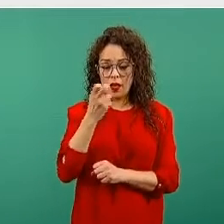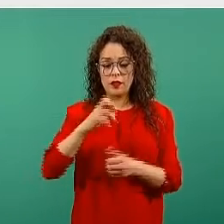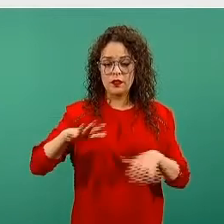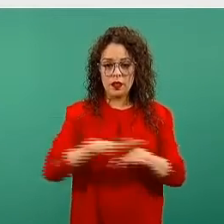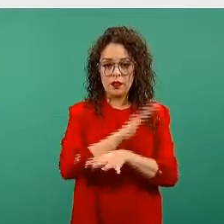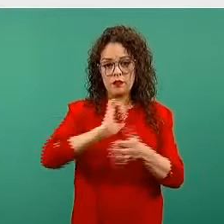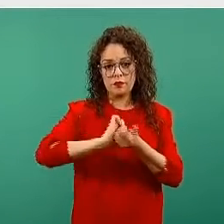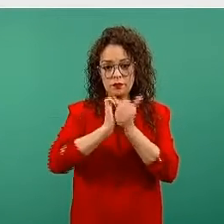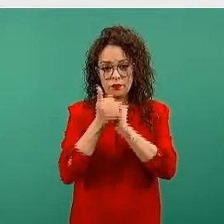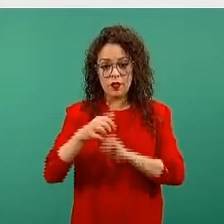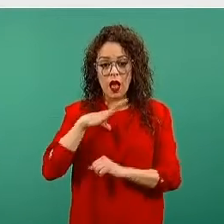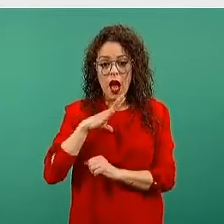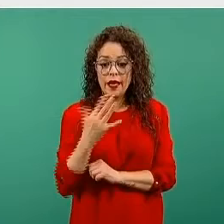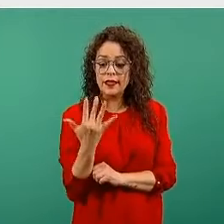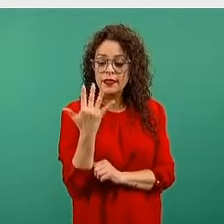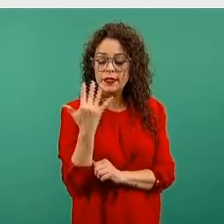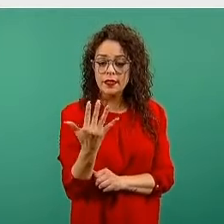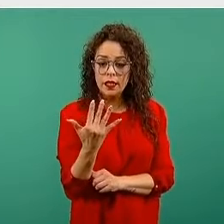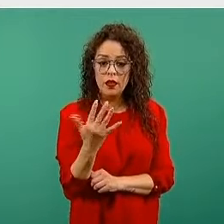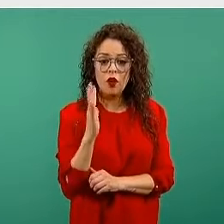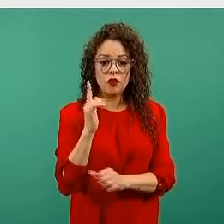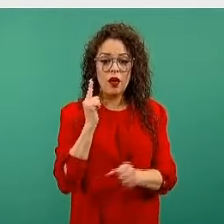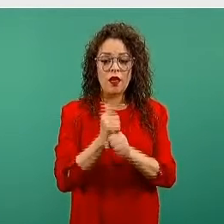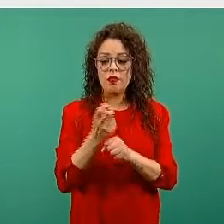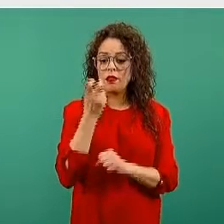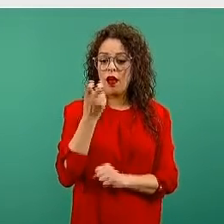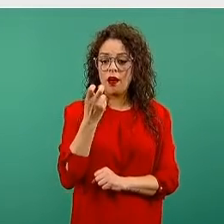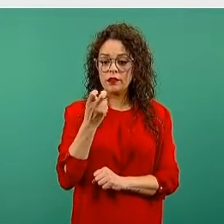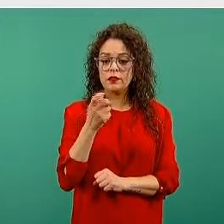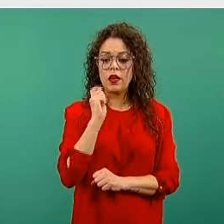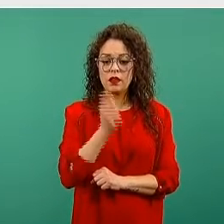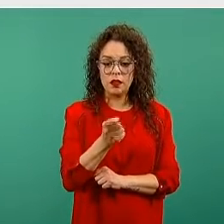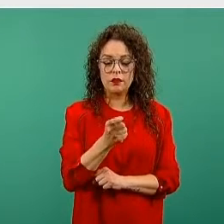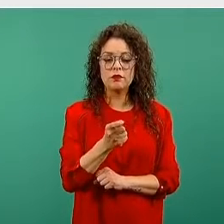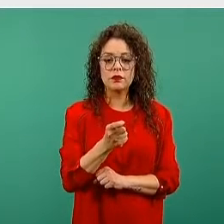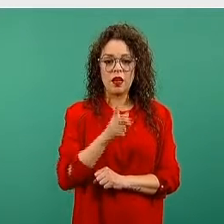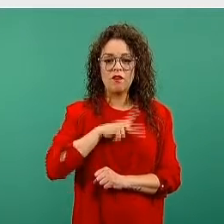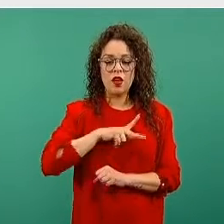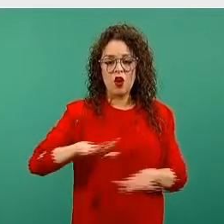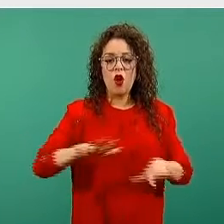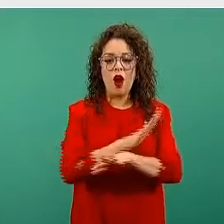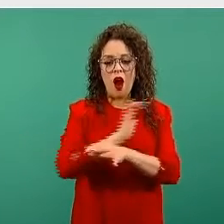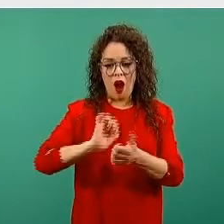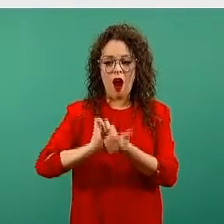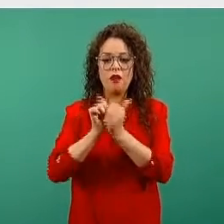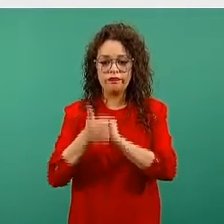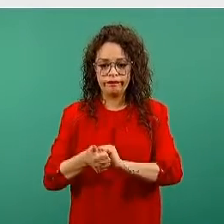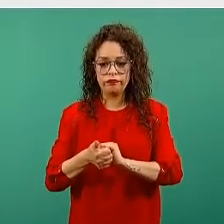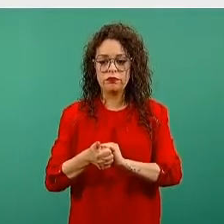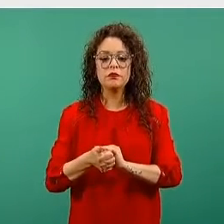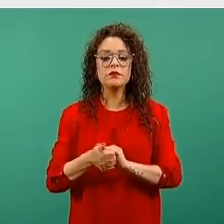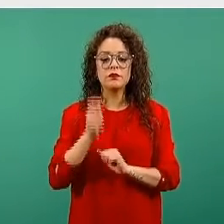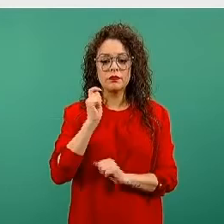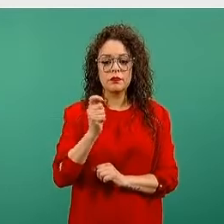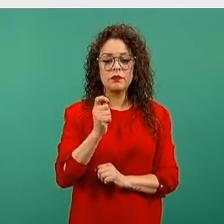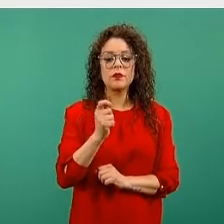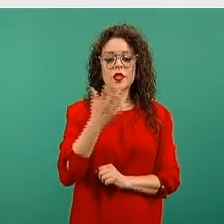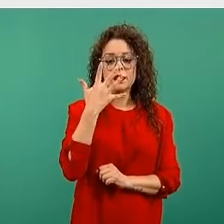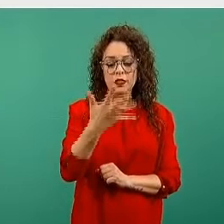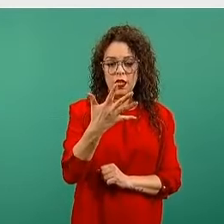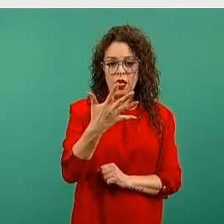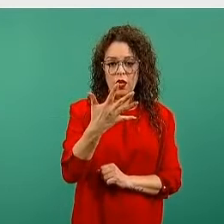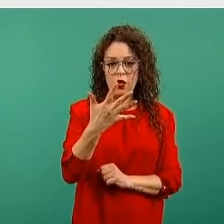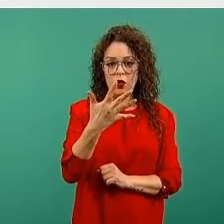5 los casos en donde se detectó esta variante, y pueden ustedes ver que son 5 entidades, una para cada una, en donde también se